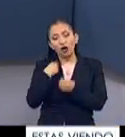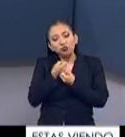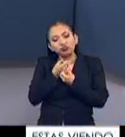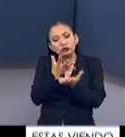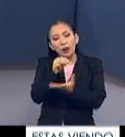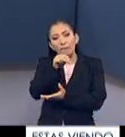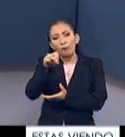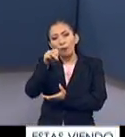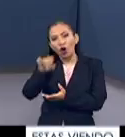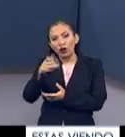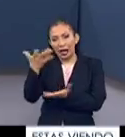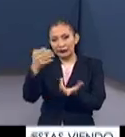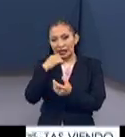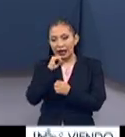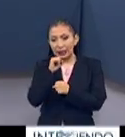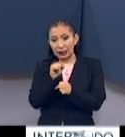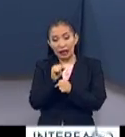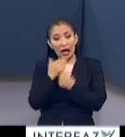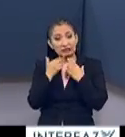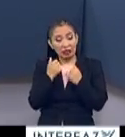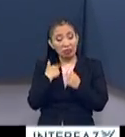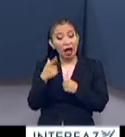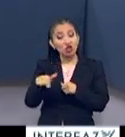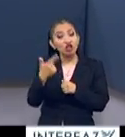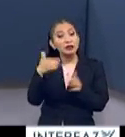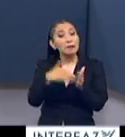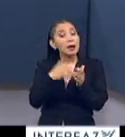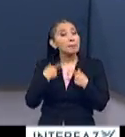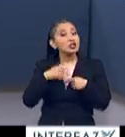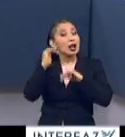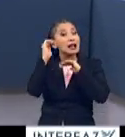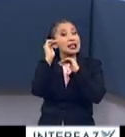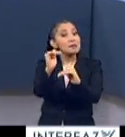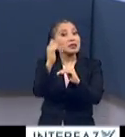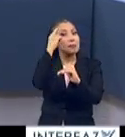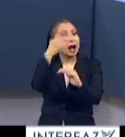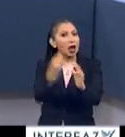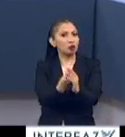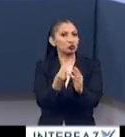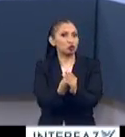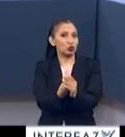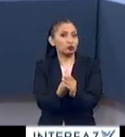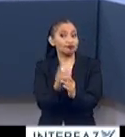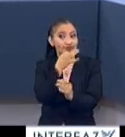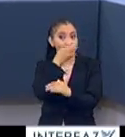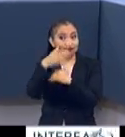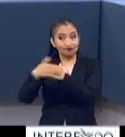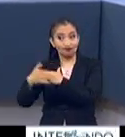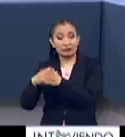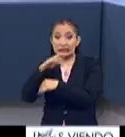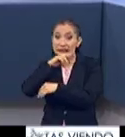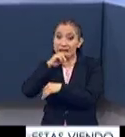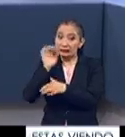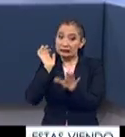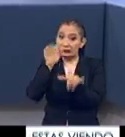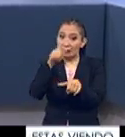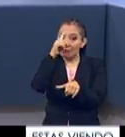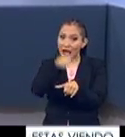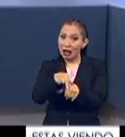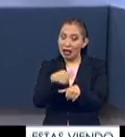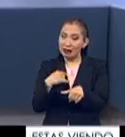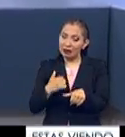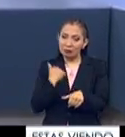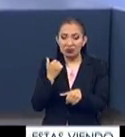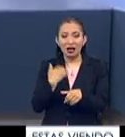este MOOC hacia la Secretaría de Hacienda. Muy interesante, 12,000 personas es el cupo, es el límite, así que bueno, pues háganlo con prontitud para que no se queden